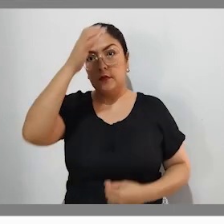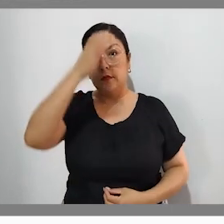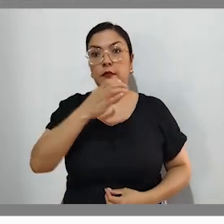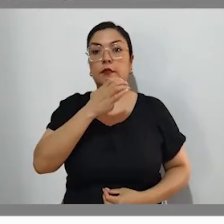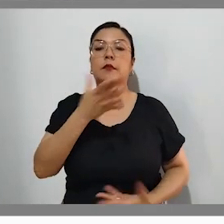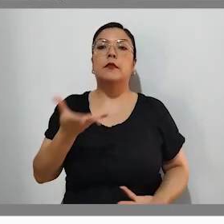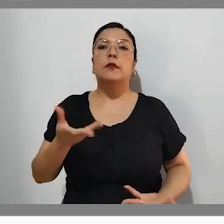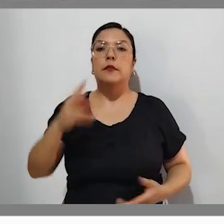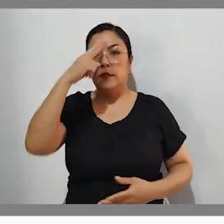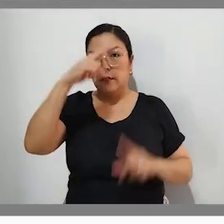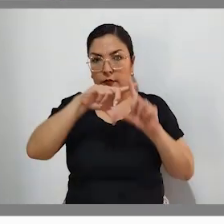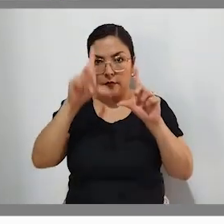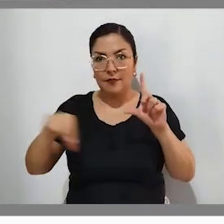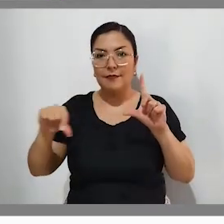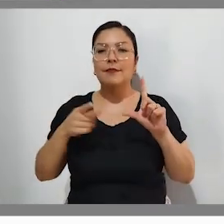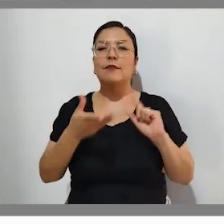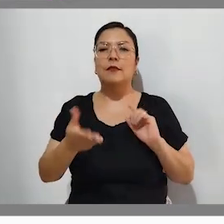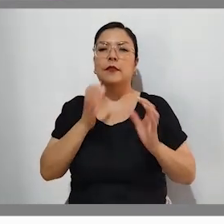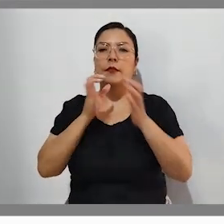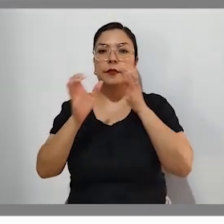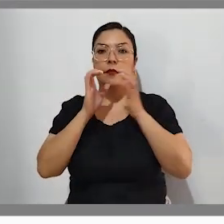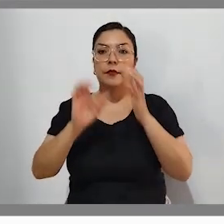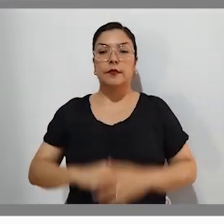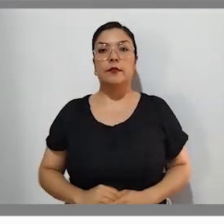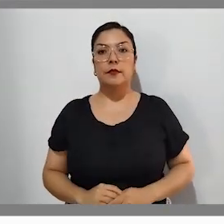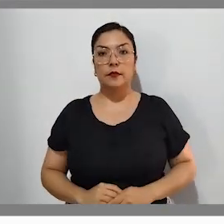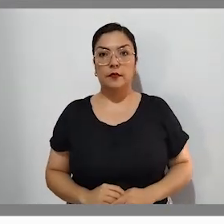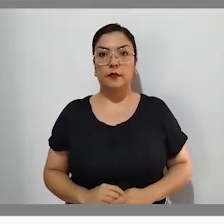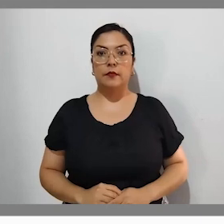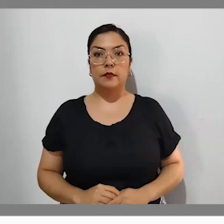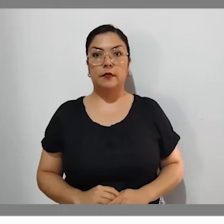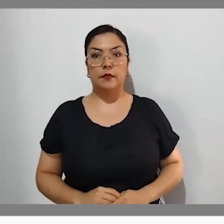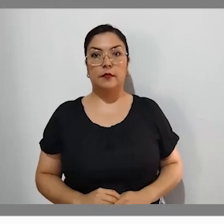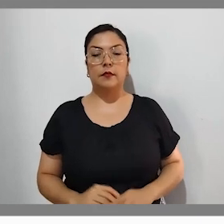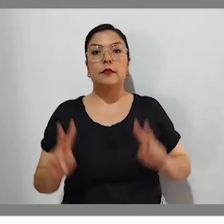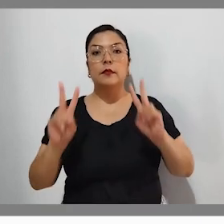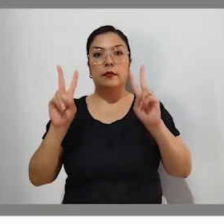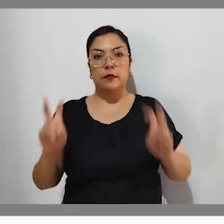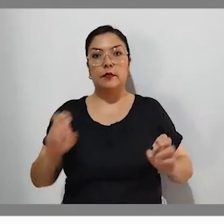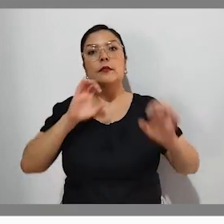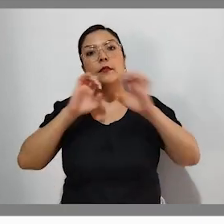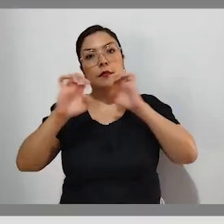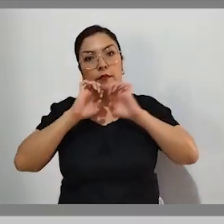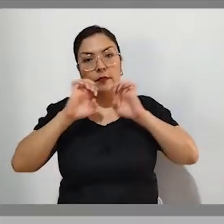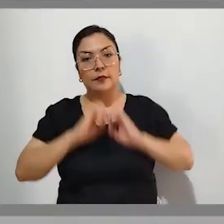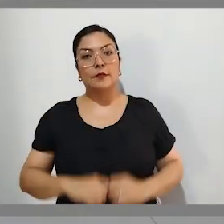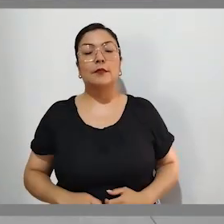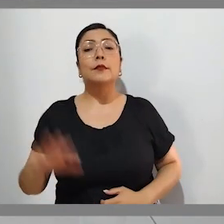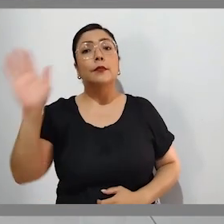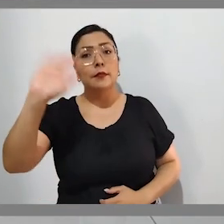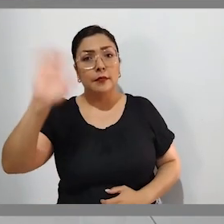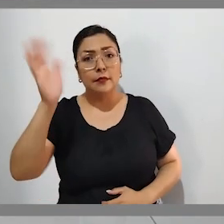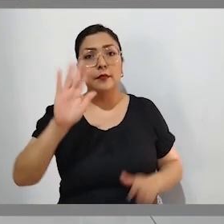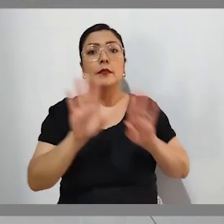vida democrática de Coahuila y de México en comunicación directa con usted. La entrevista. Hola,